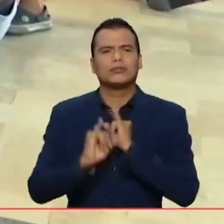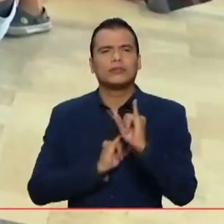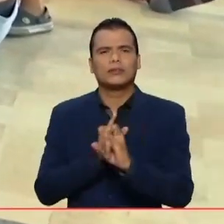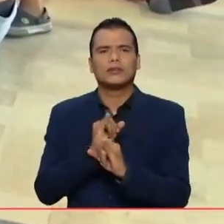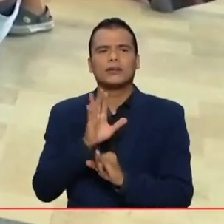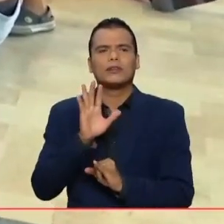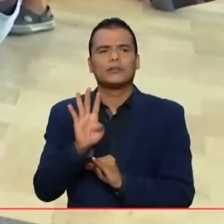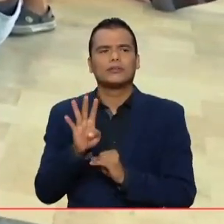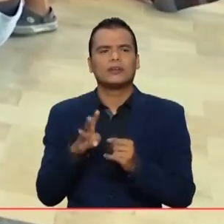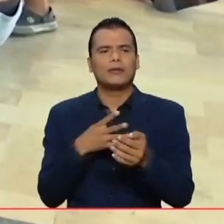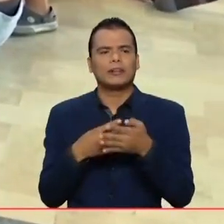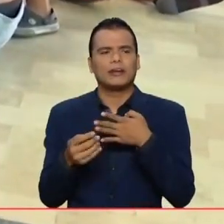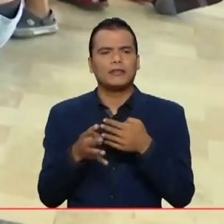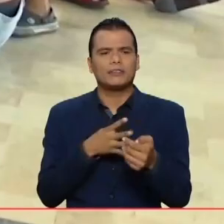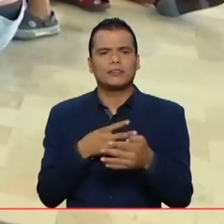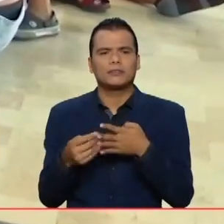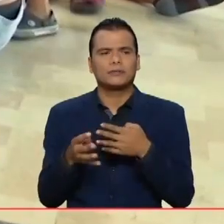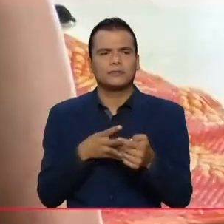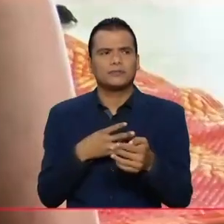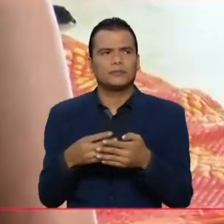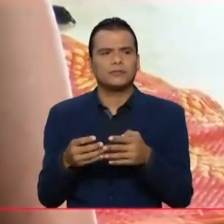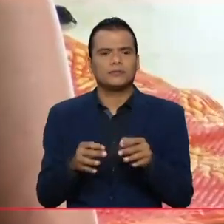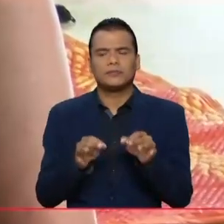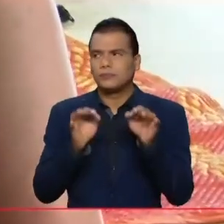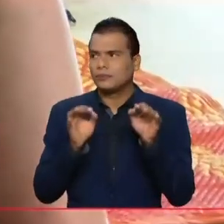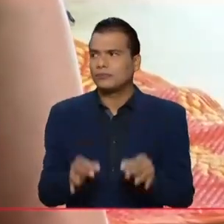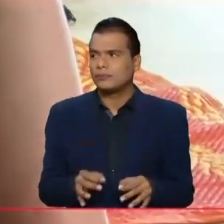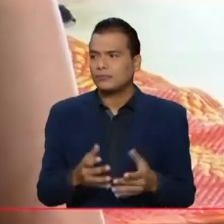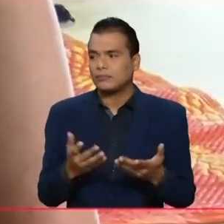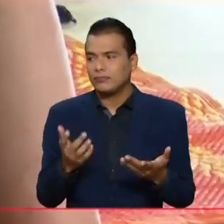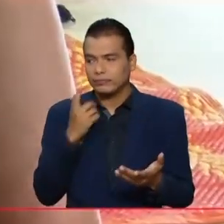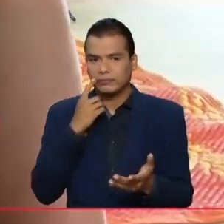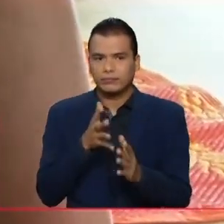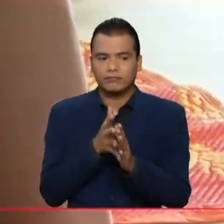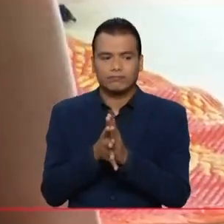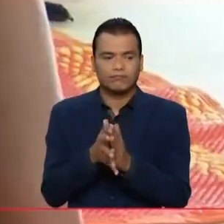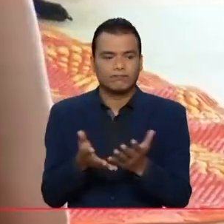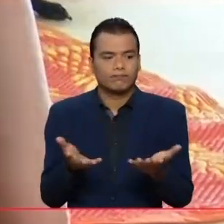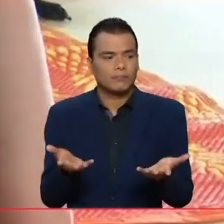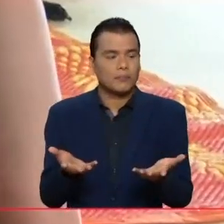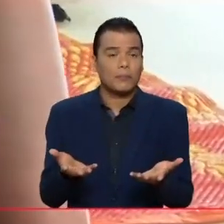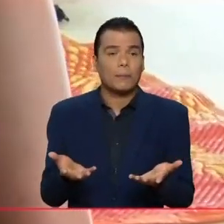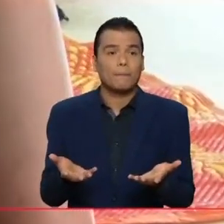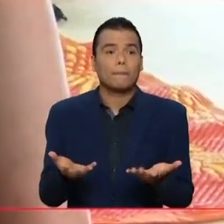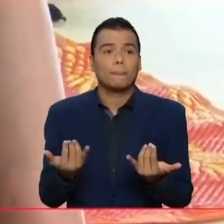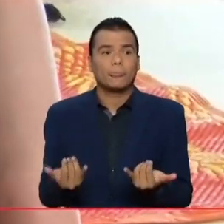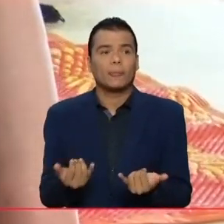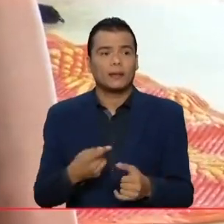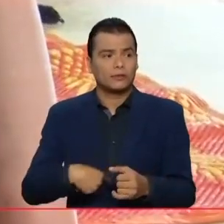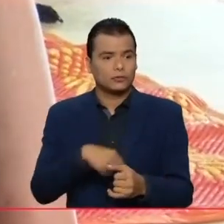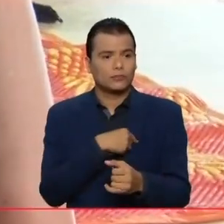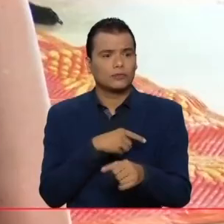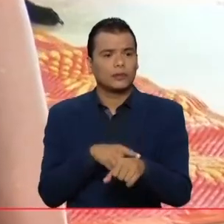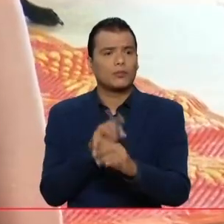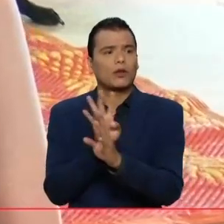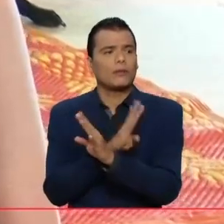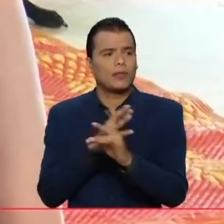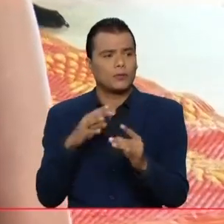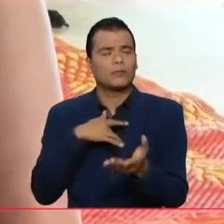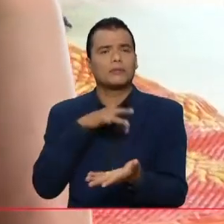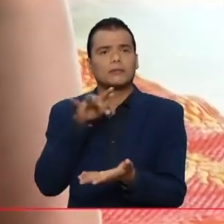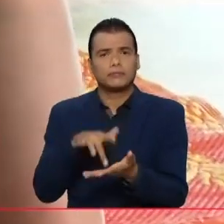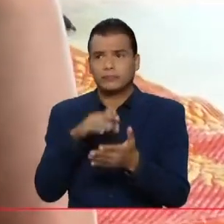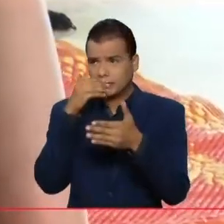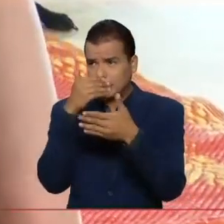Rojas Pinilla durante la Semana Santa. Horrible, nos trataron horrible, llegamos de madrugada, tenemos niños,